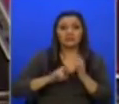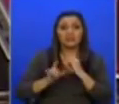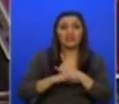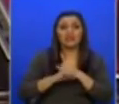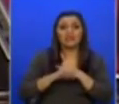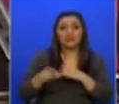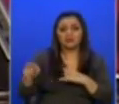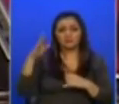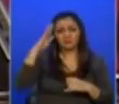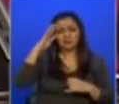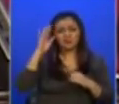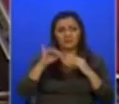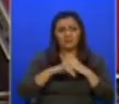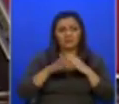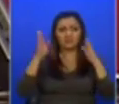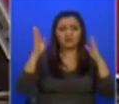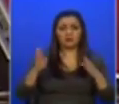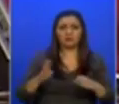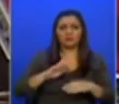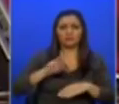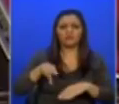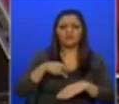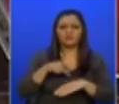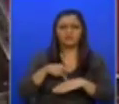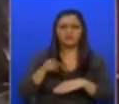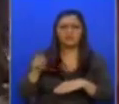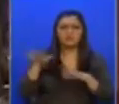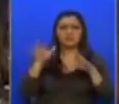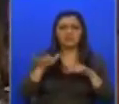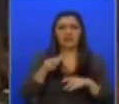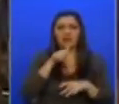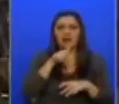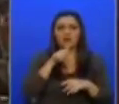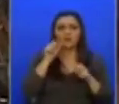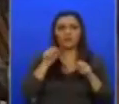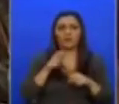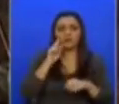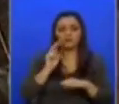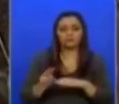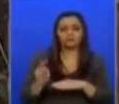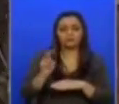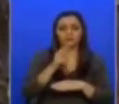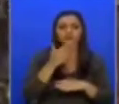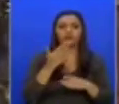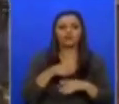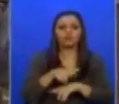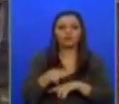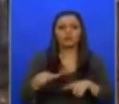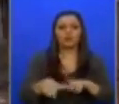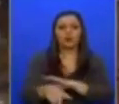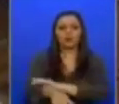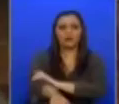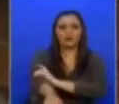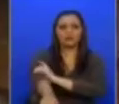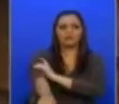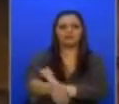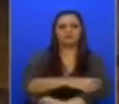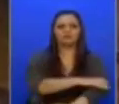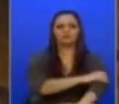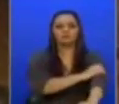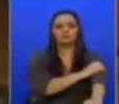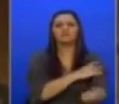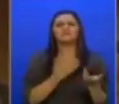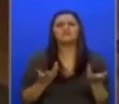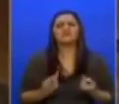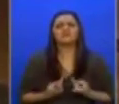fue un tiempo secretario nacional del agua, inspeccionó el área. Entonces, ¿sobre